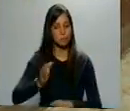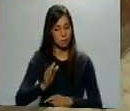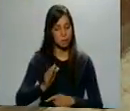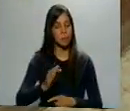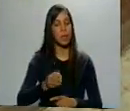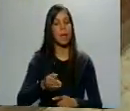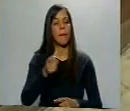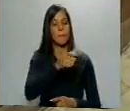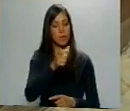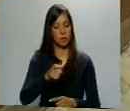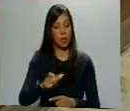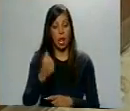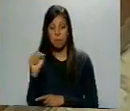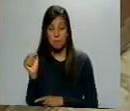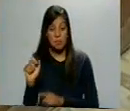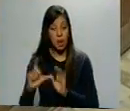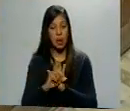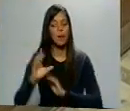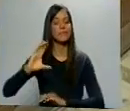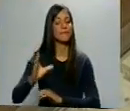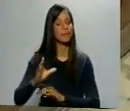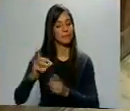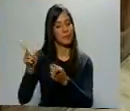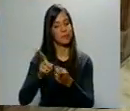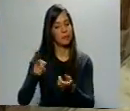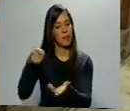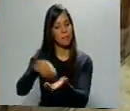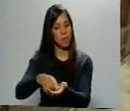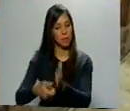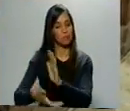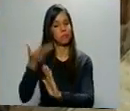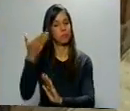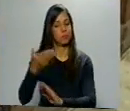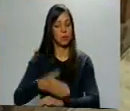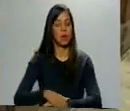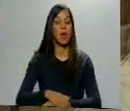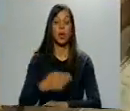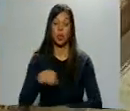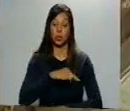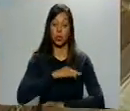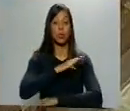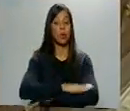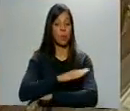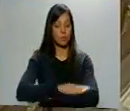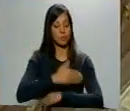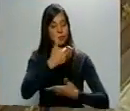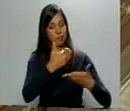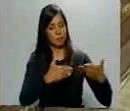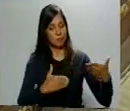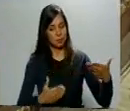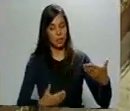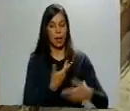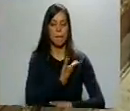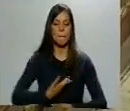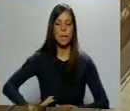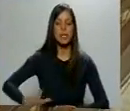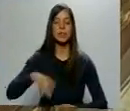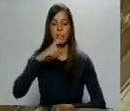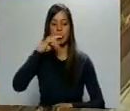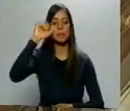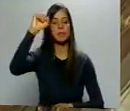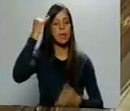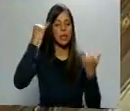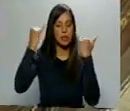de multas económicas. Hemos cumplido así con una ley más de las presentadas por el presidente